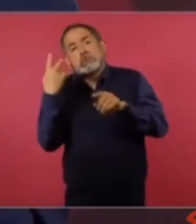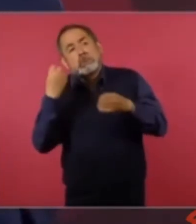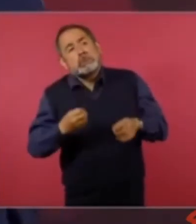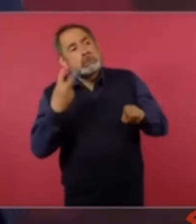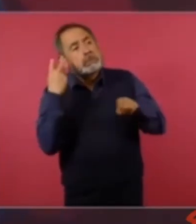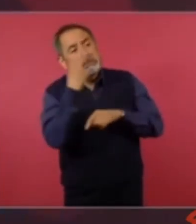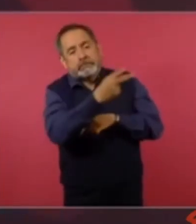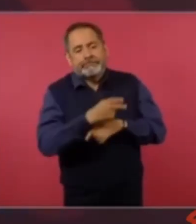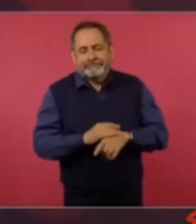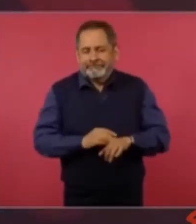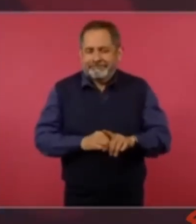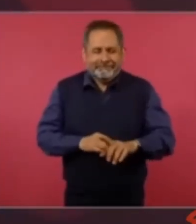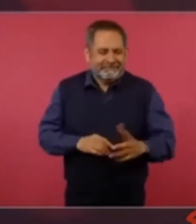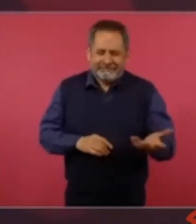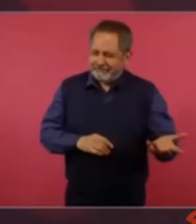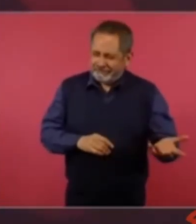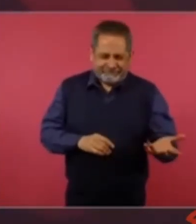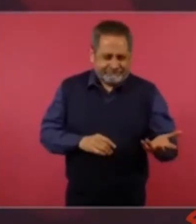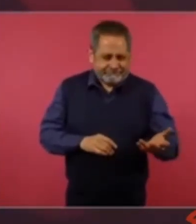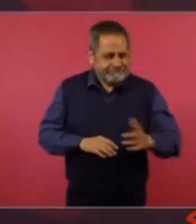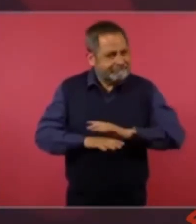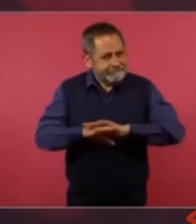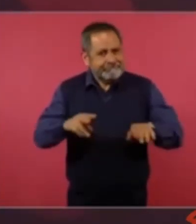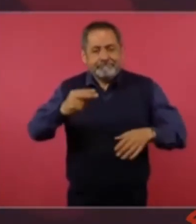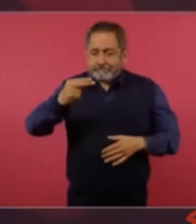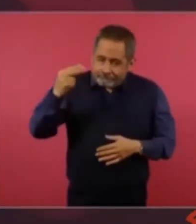incorruptible, honesta,